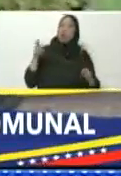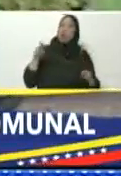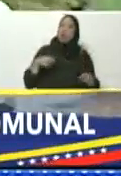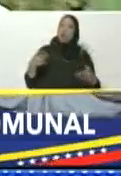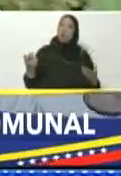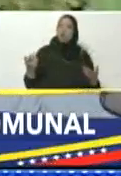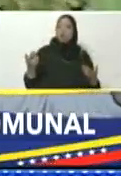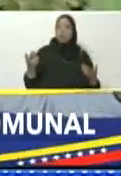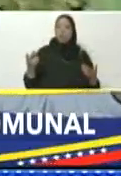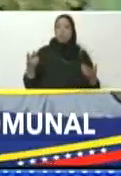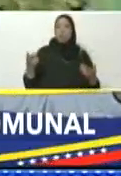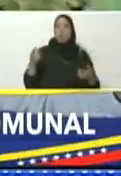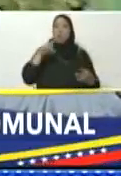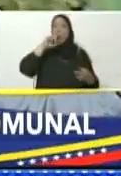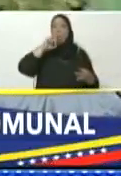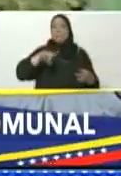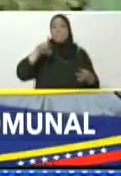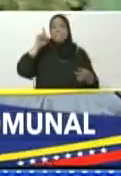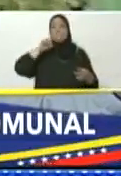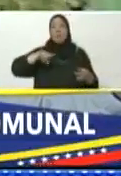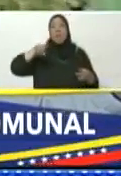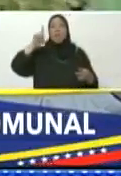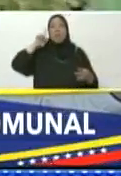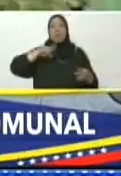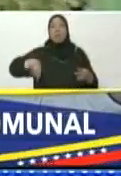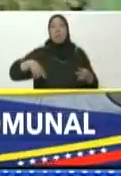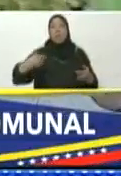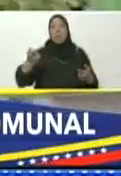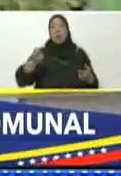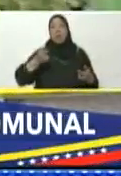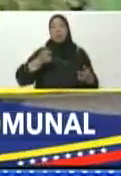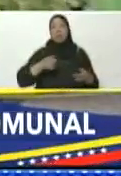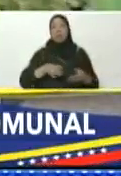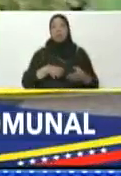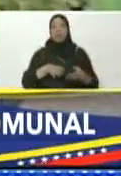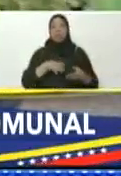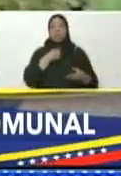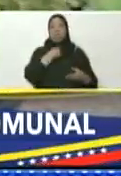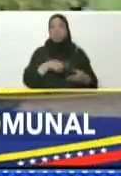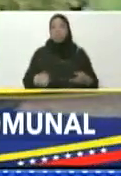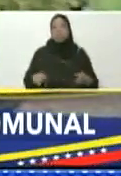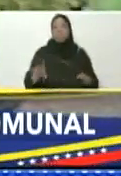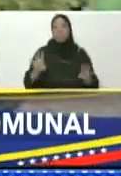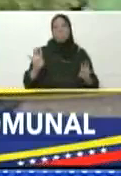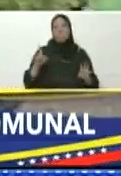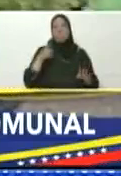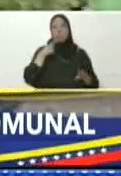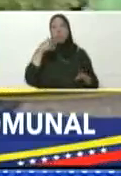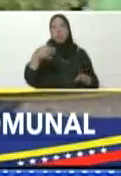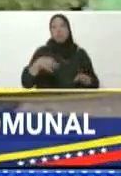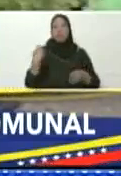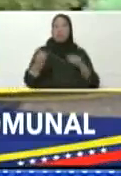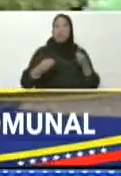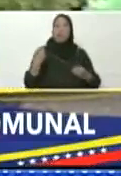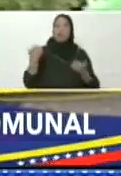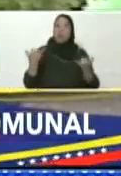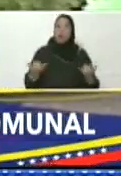Lo demás es pura paja. ¿Ah? La democracia verdadera es la que estamos construyendo